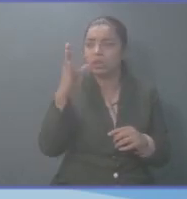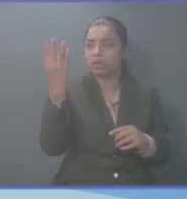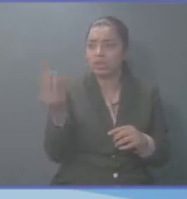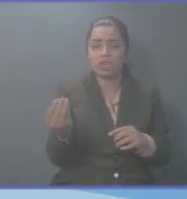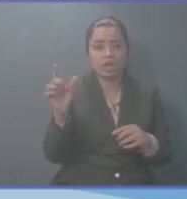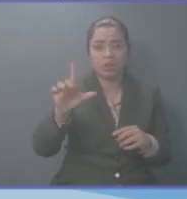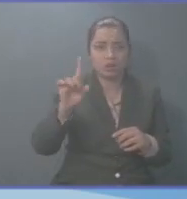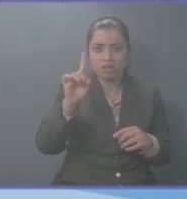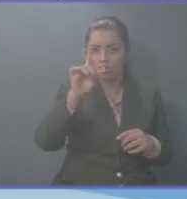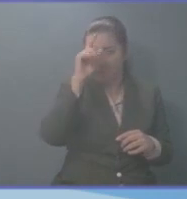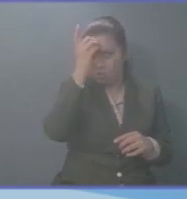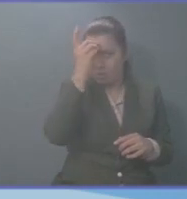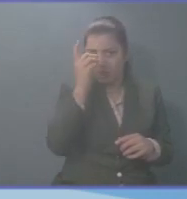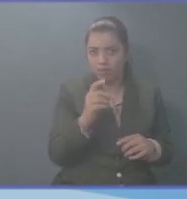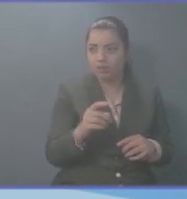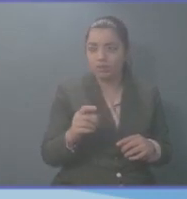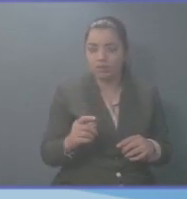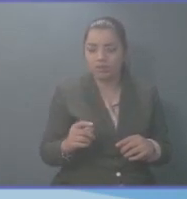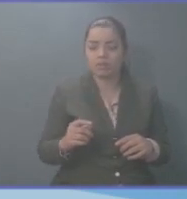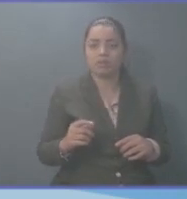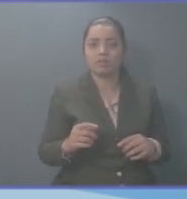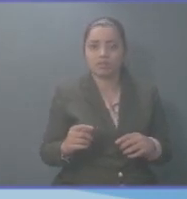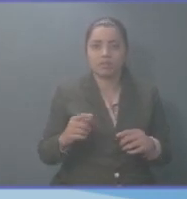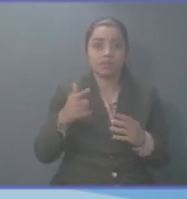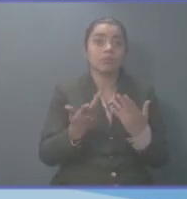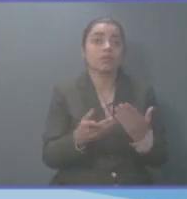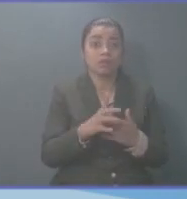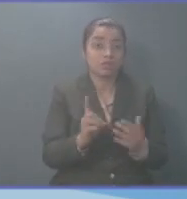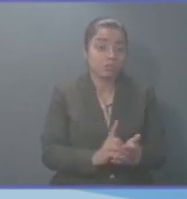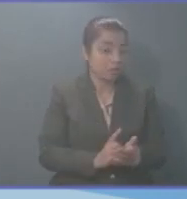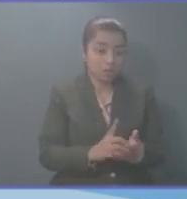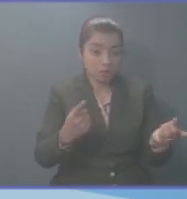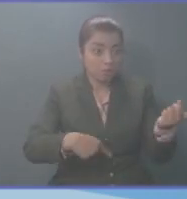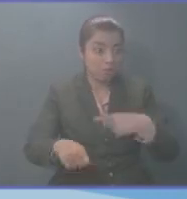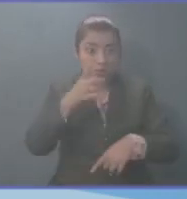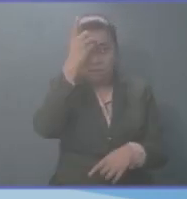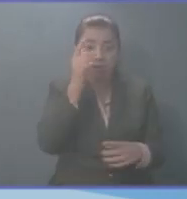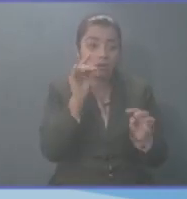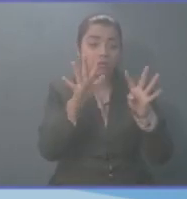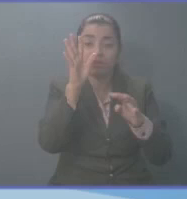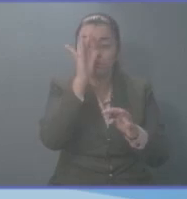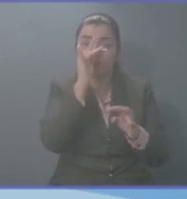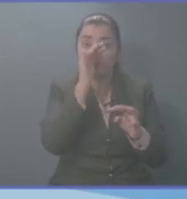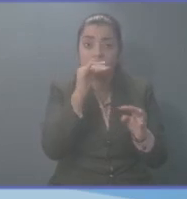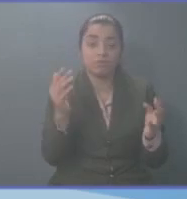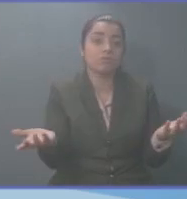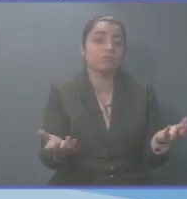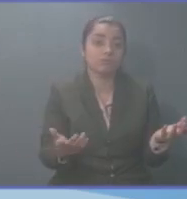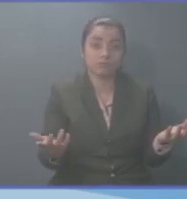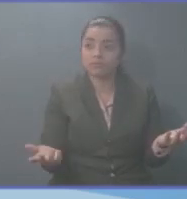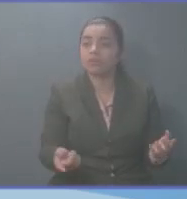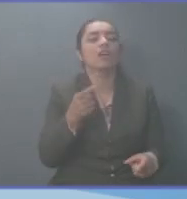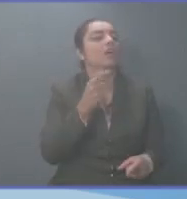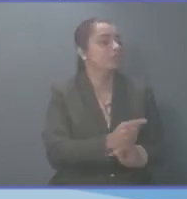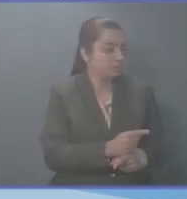no para el domingo. Entonces es por eso que ustedes no asisten al llamado que pues había hecho el Consejo de Ministros.